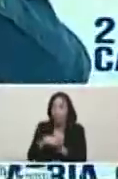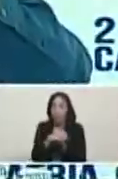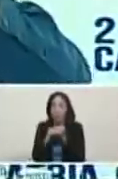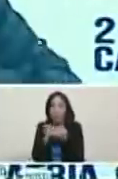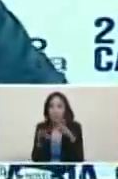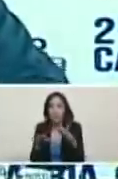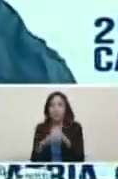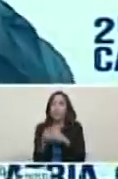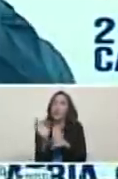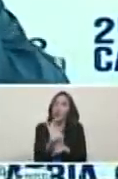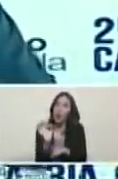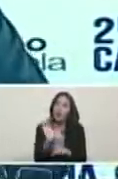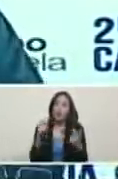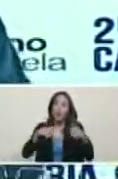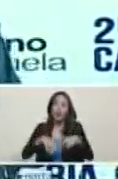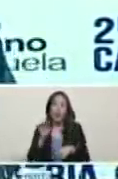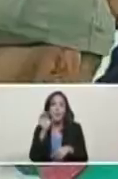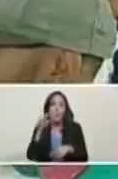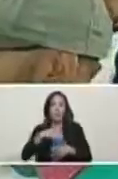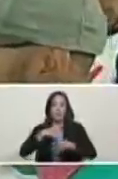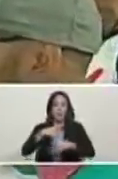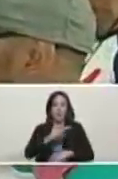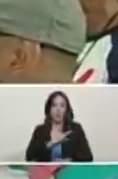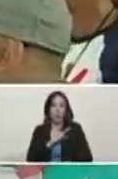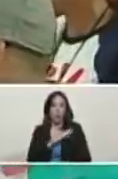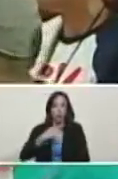mandemos los venezolanos y nuestros intereses?